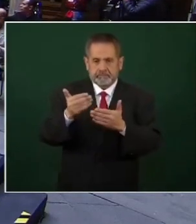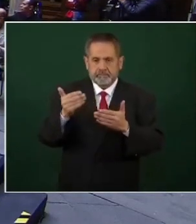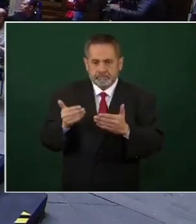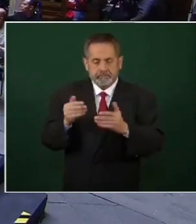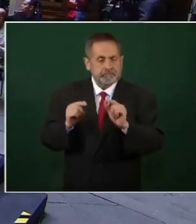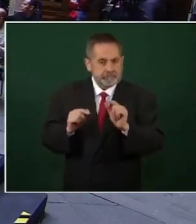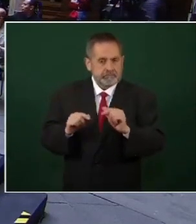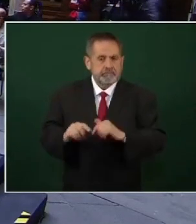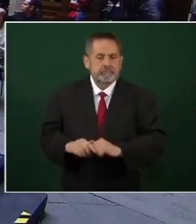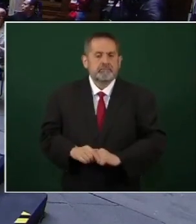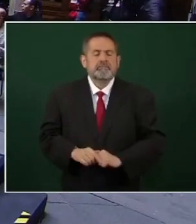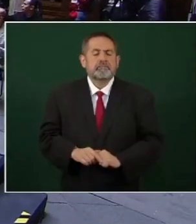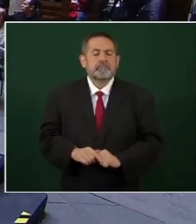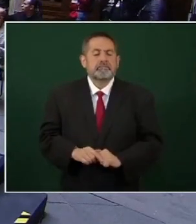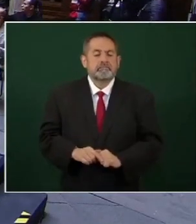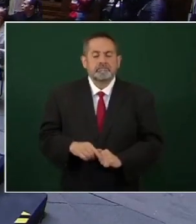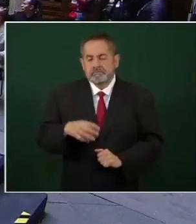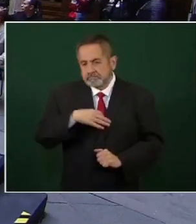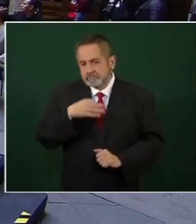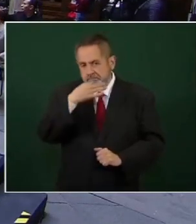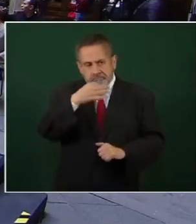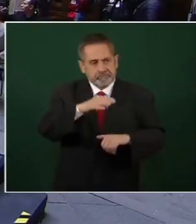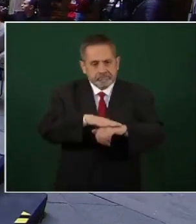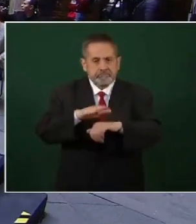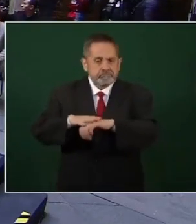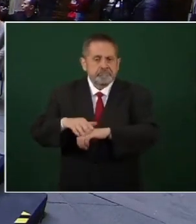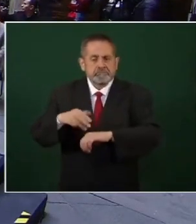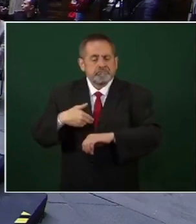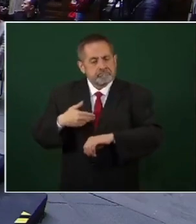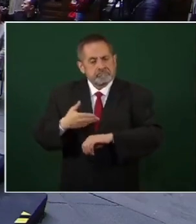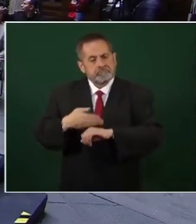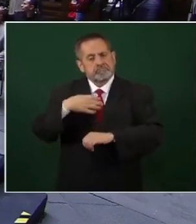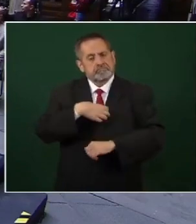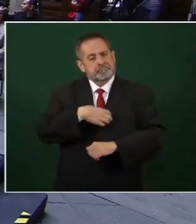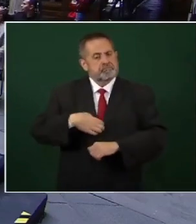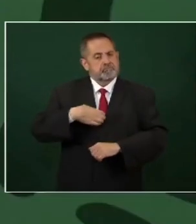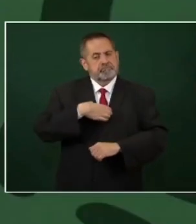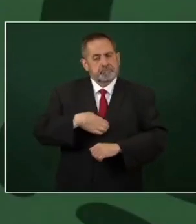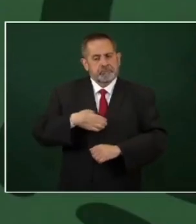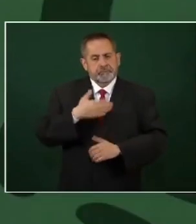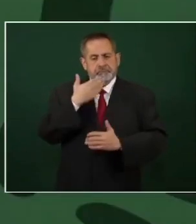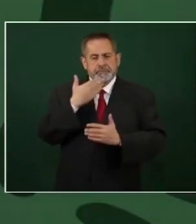estoy muy contento porque